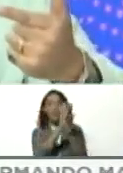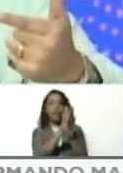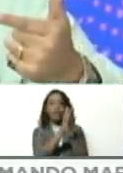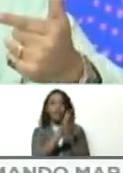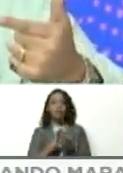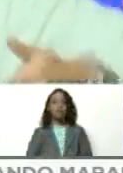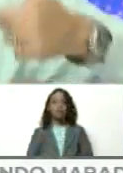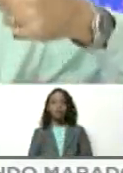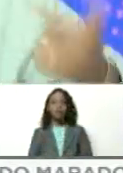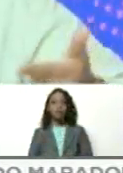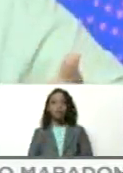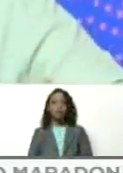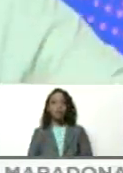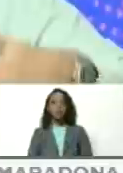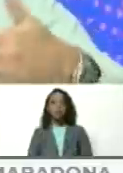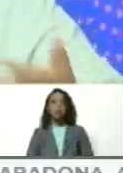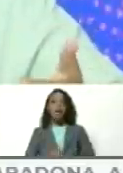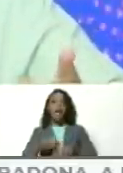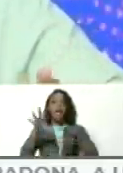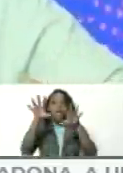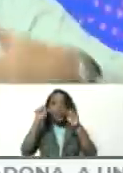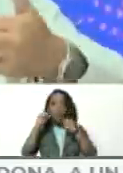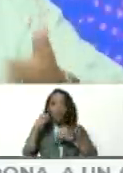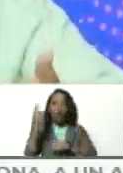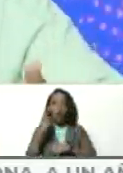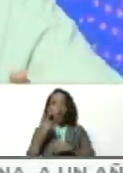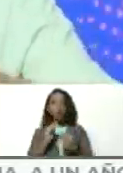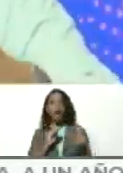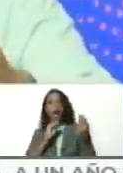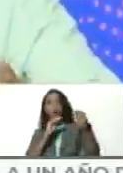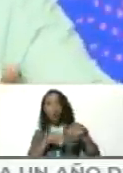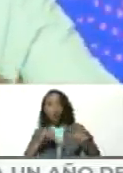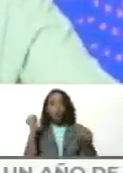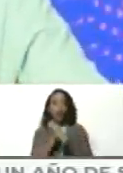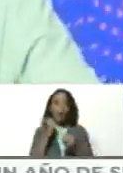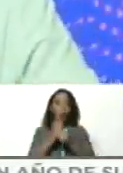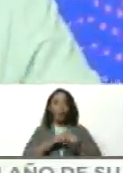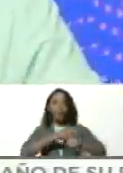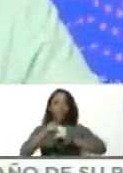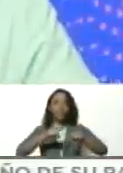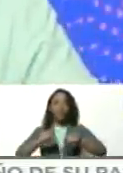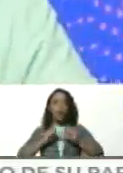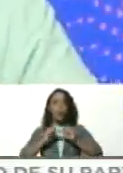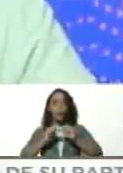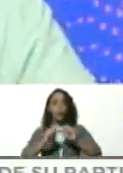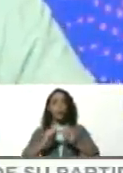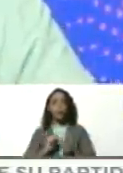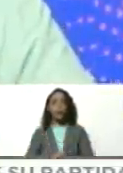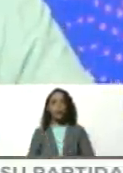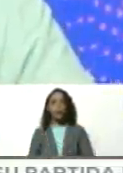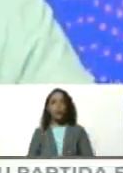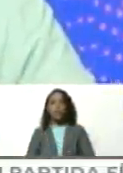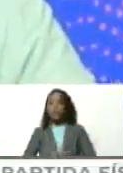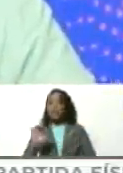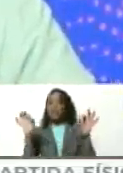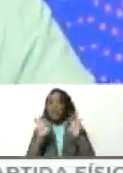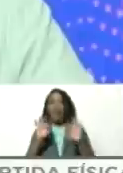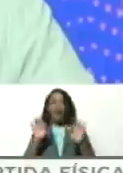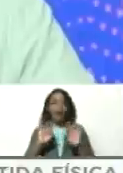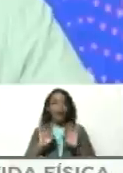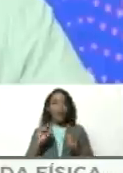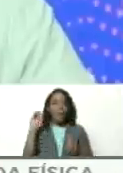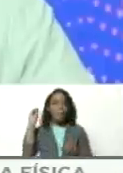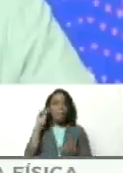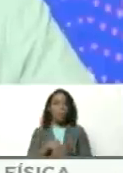face, entendernos en los proyectos, en el trabajo, en la coordinación permanente. Y que nadie le